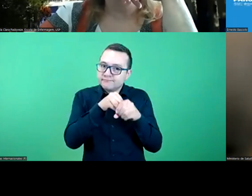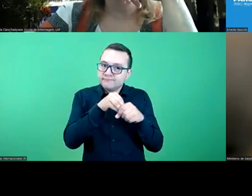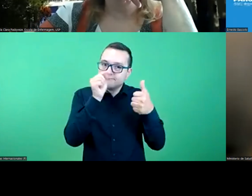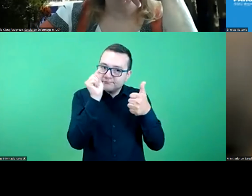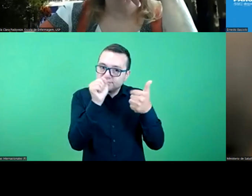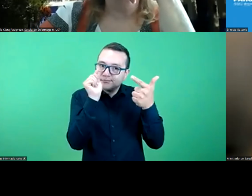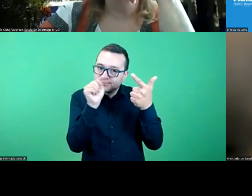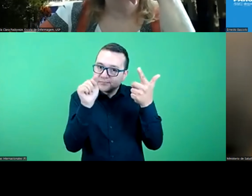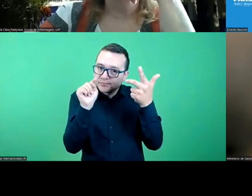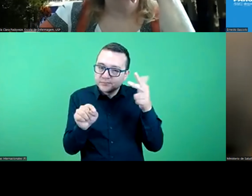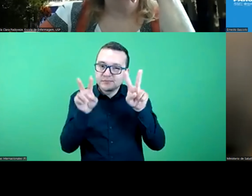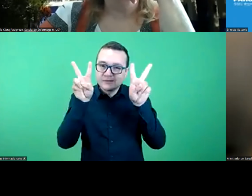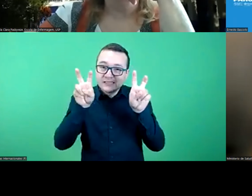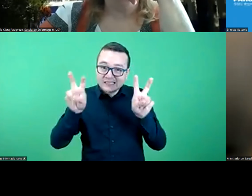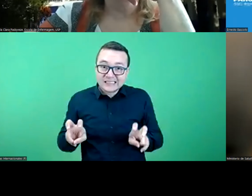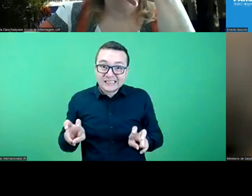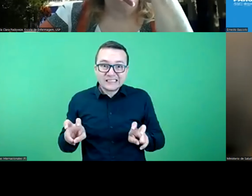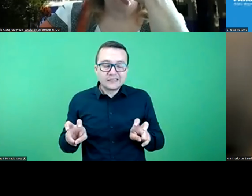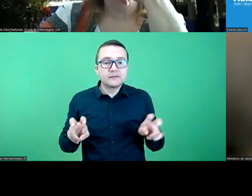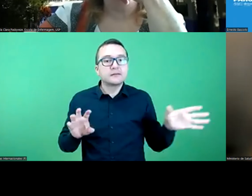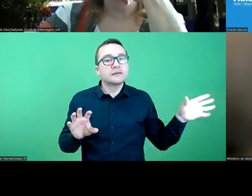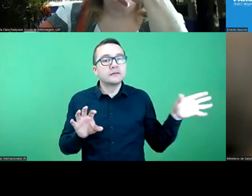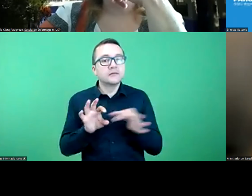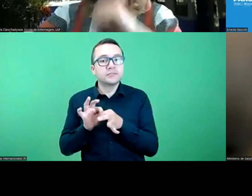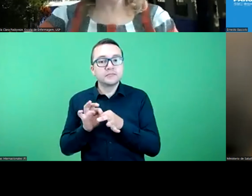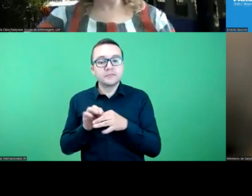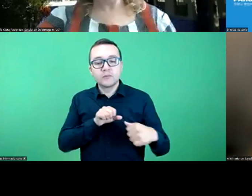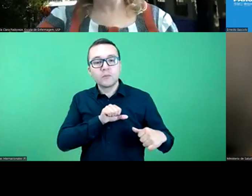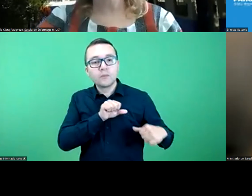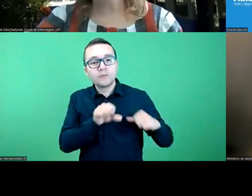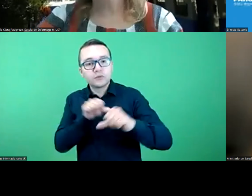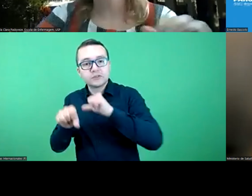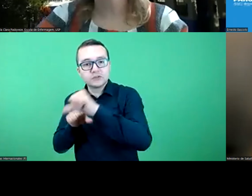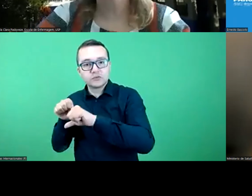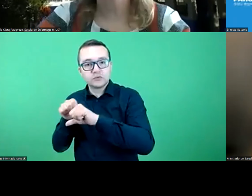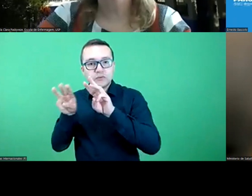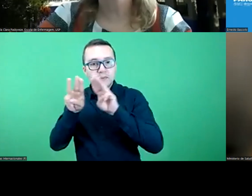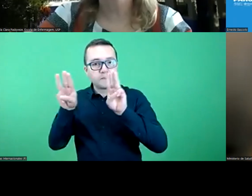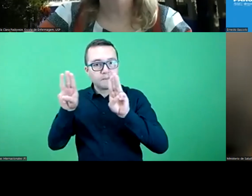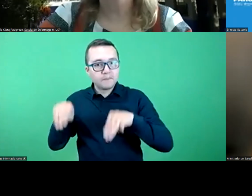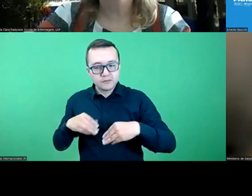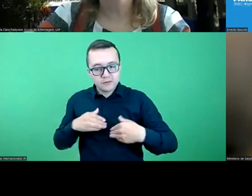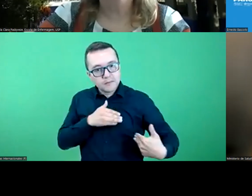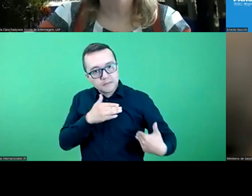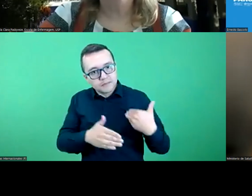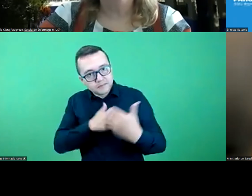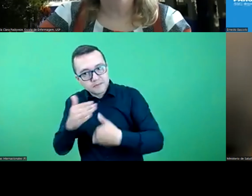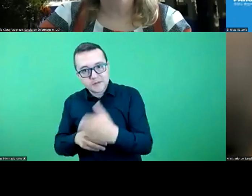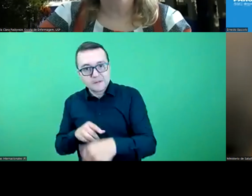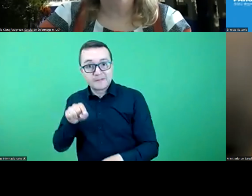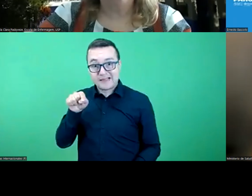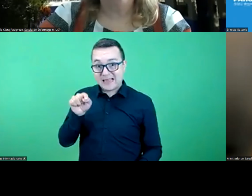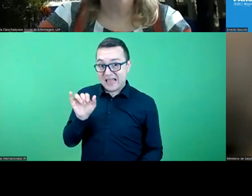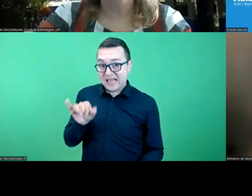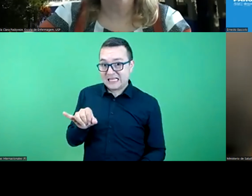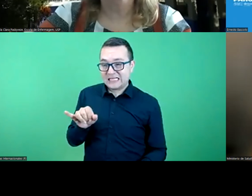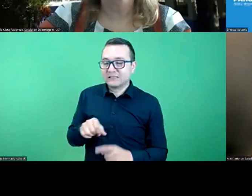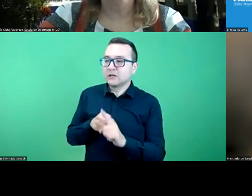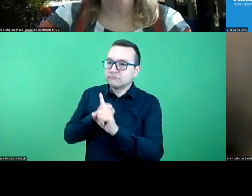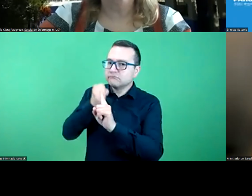propia metodología, ¿no? En donde hacíamos abogacía de la